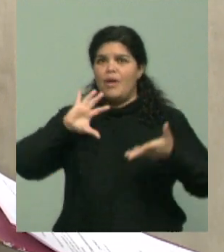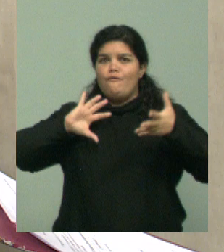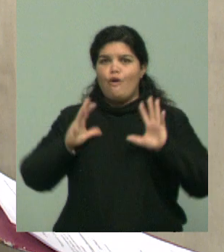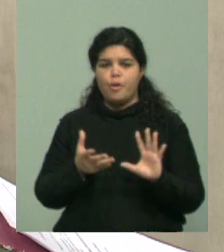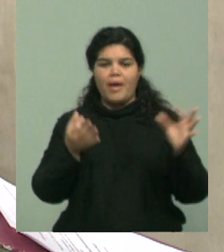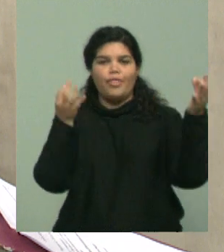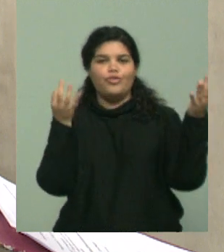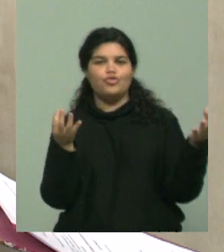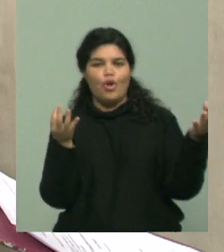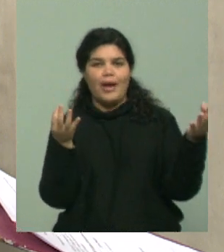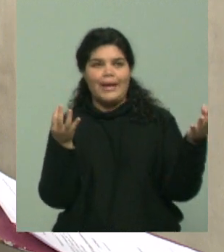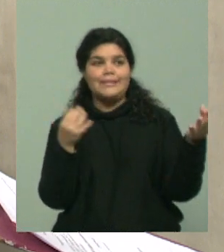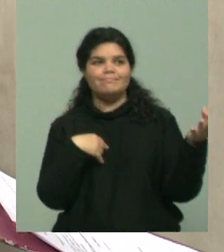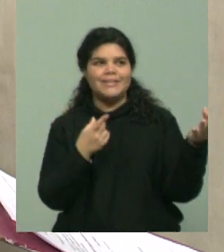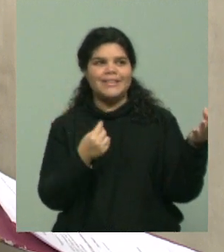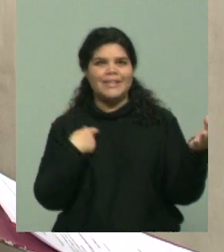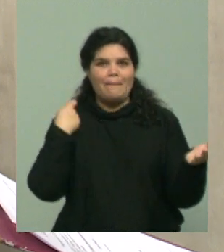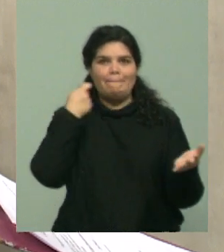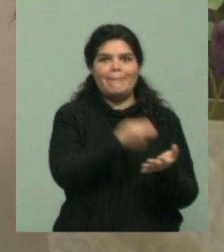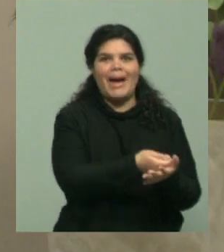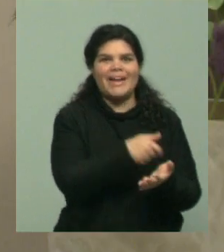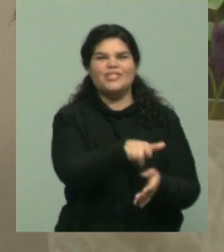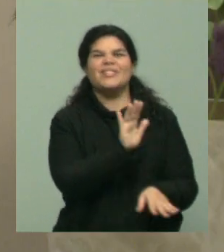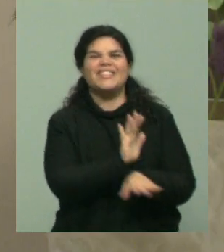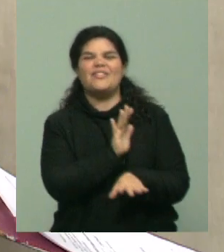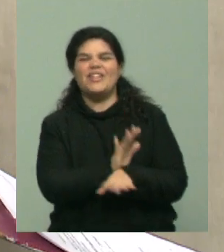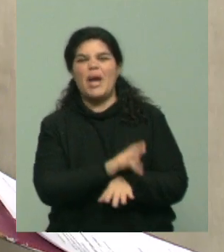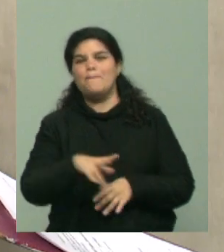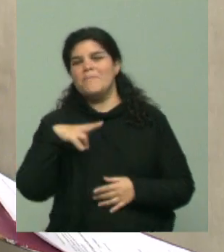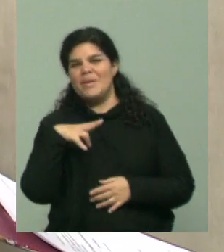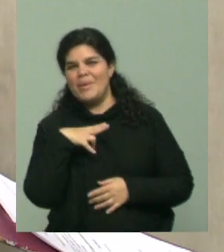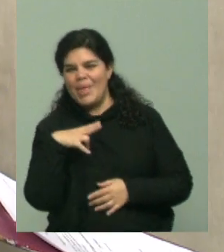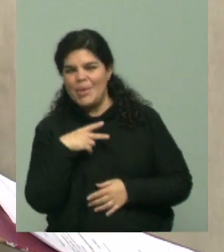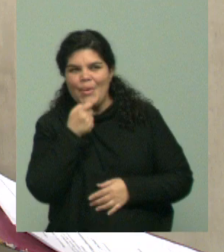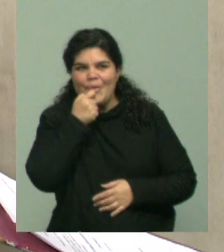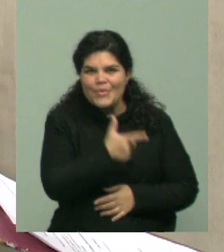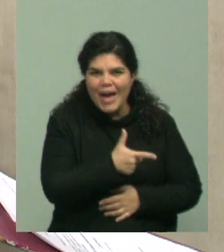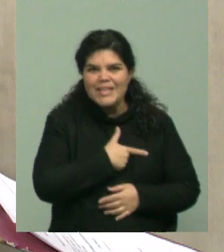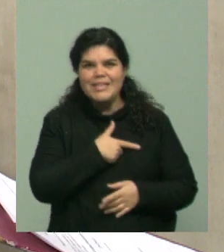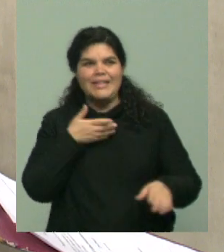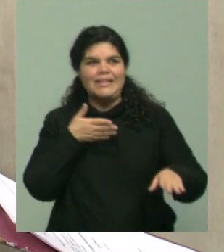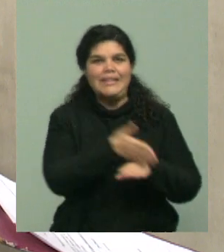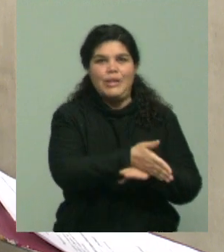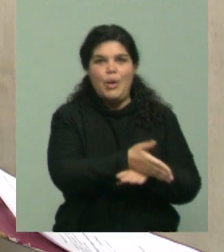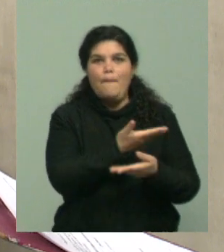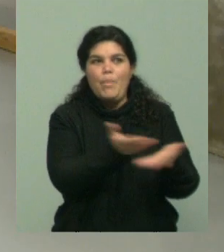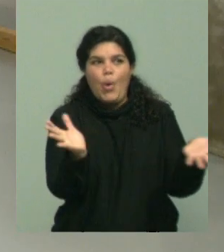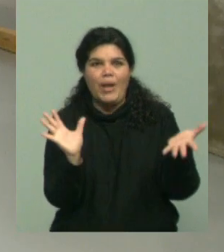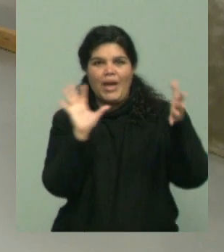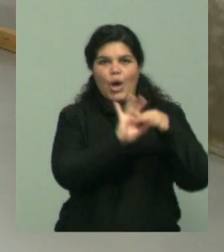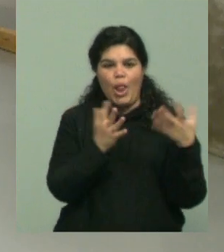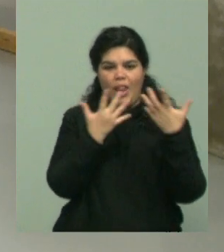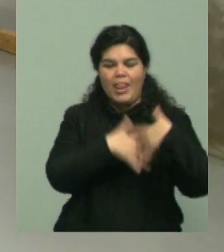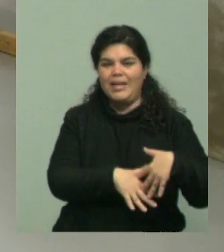Entonces, bueno, vos tenías que pagar, por eso que es una educación privada. Uh-huh. Entonces no fue tan fácil instalarlo en la educación pública. Claro.